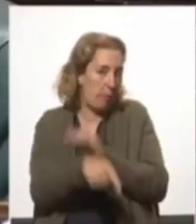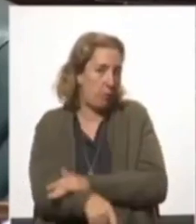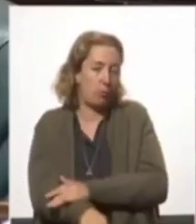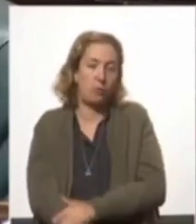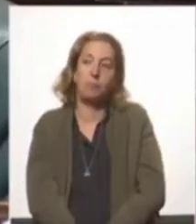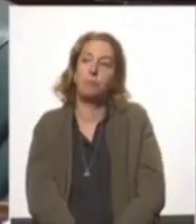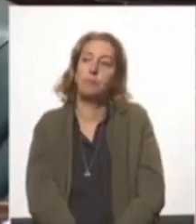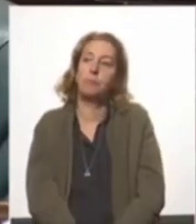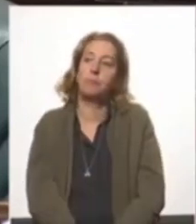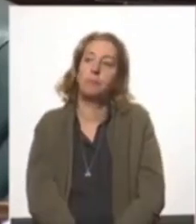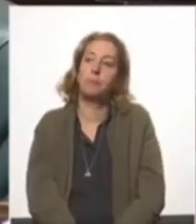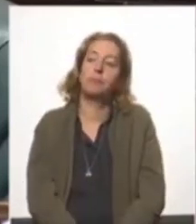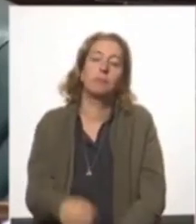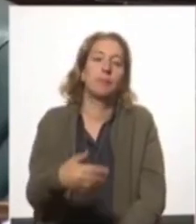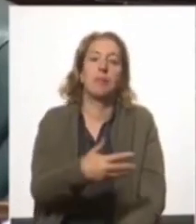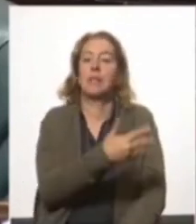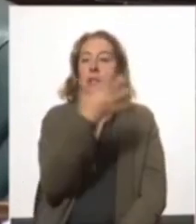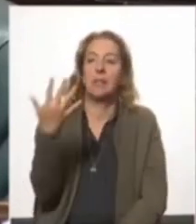En